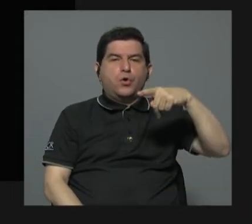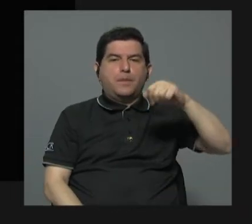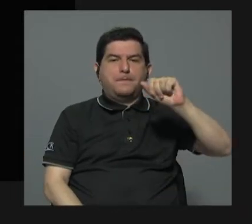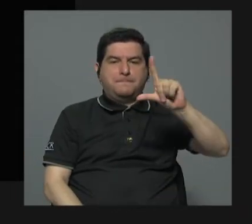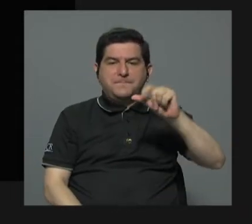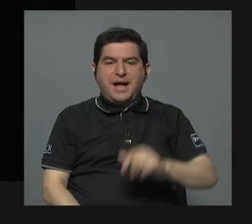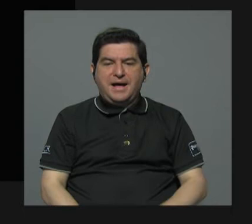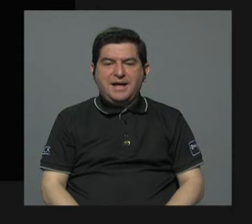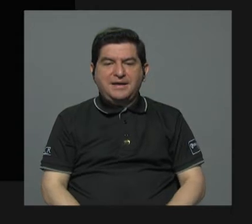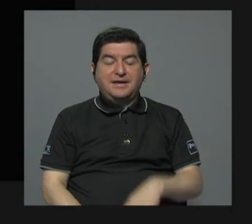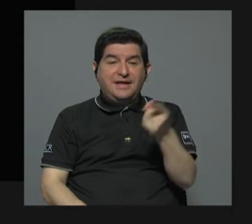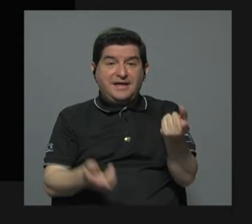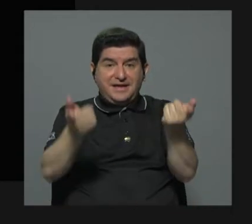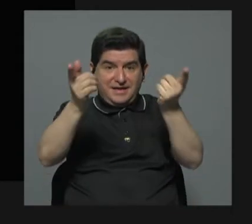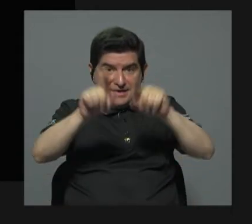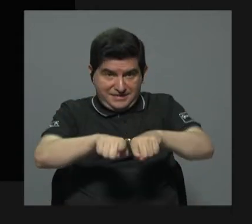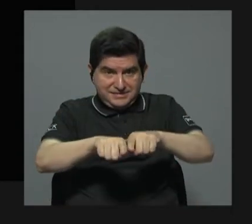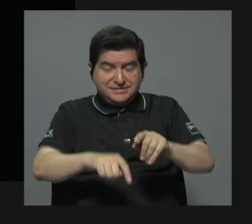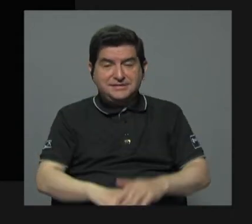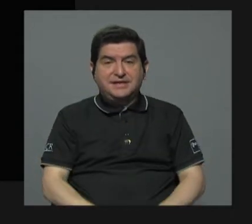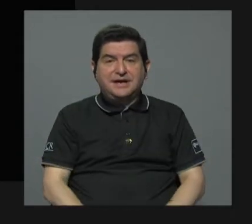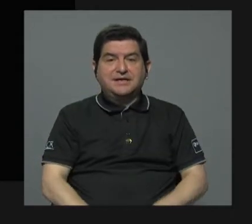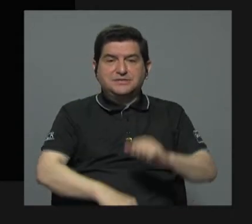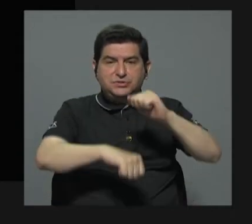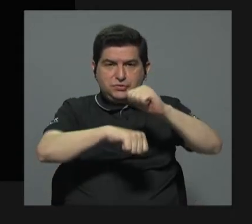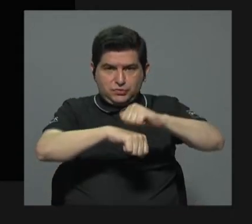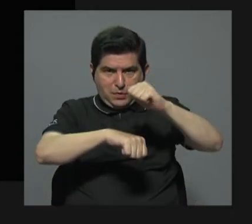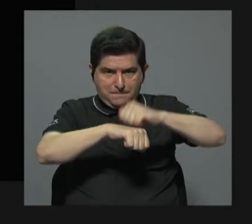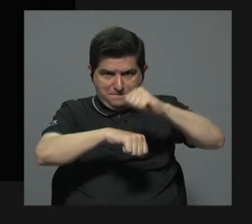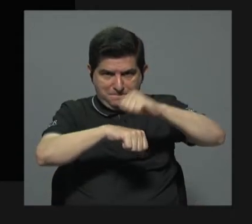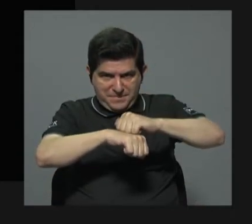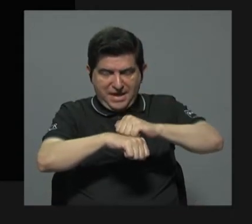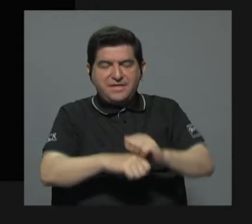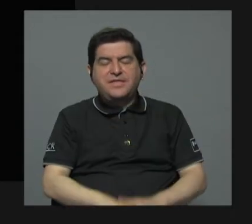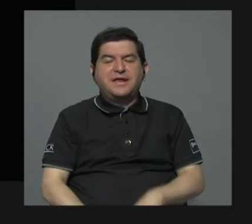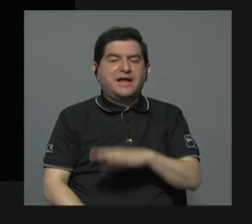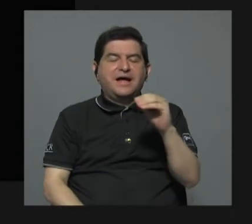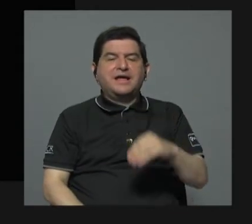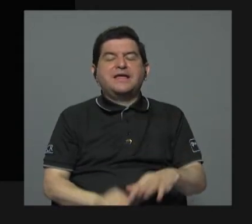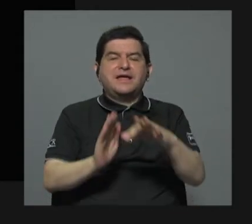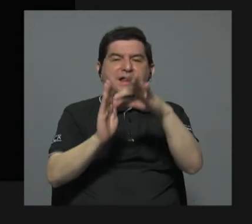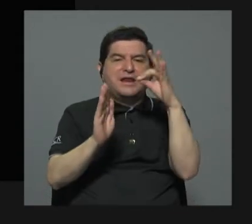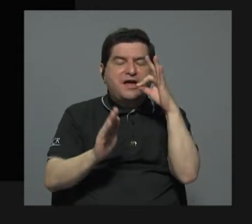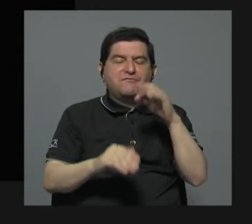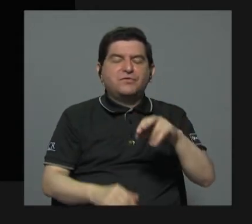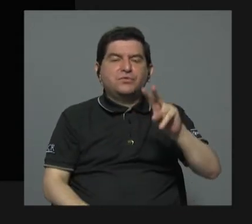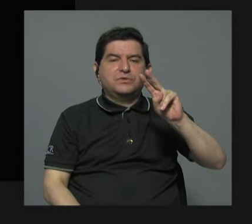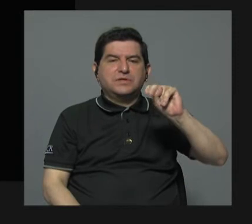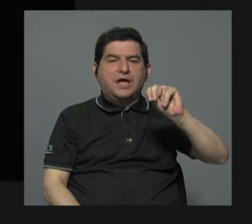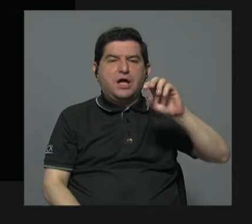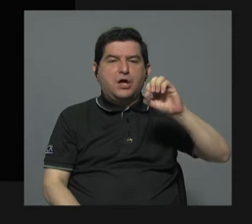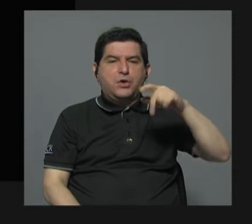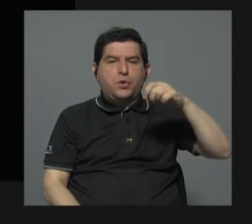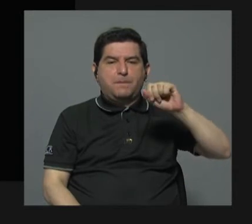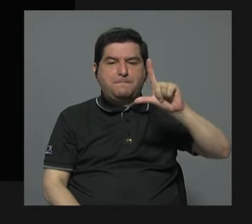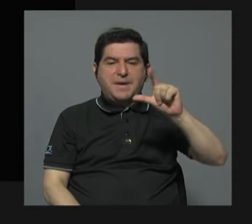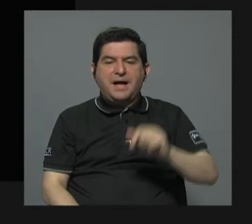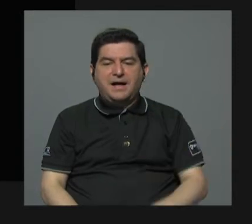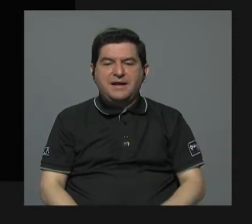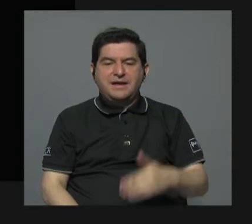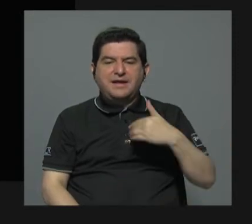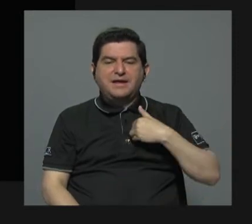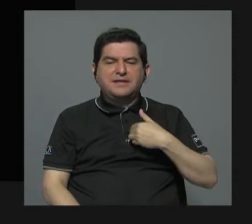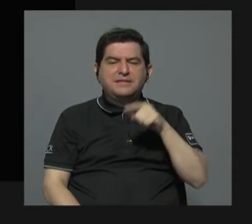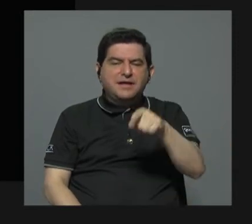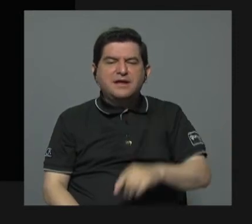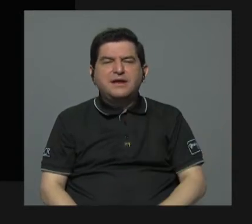Tenochtitlan. Te en náhuatl es piedra, Nochtli es el fruto del nopal, Tenochtitlan, sobre unas ondulaciones